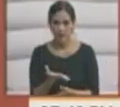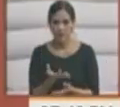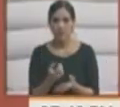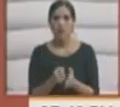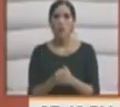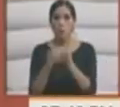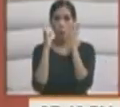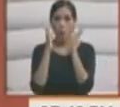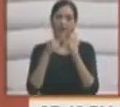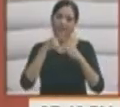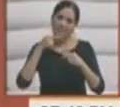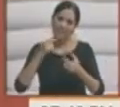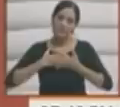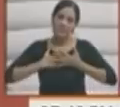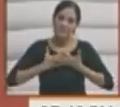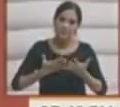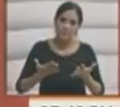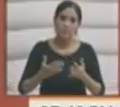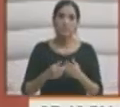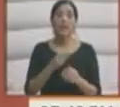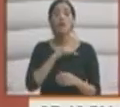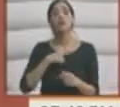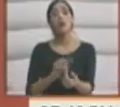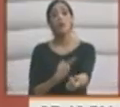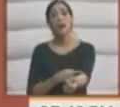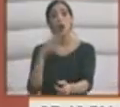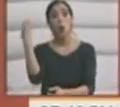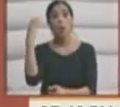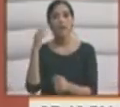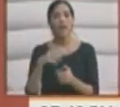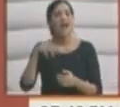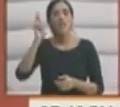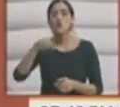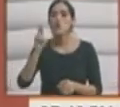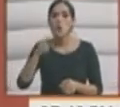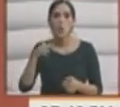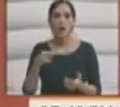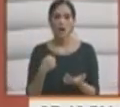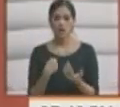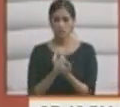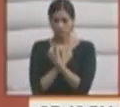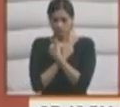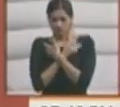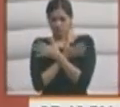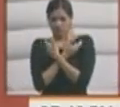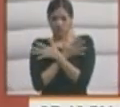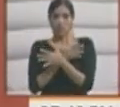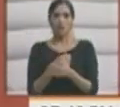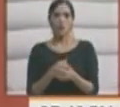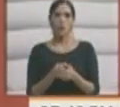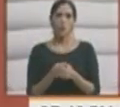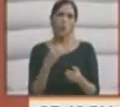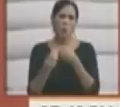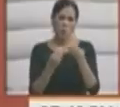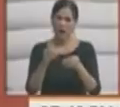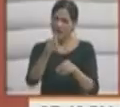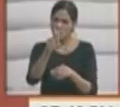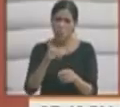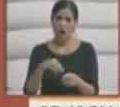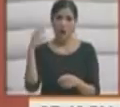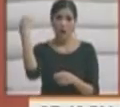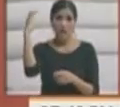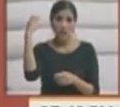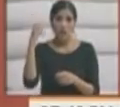trato a nuestras hermanas y hermanos colombianos. Jamás con xenofobia, como tratan a nuestros hermanos en Perú, en